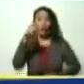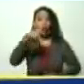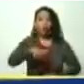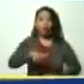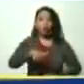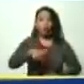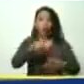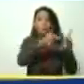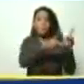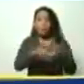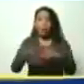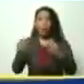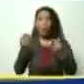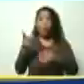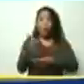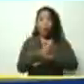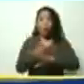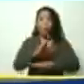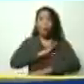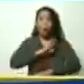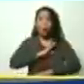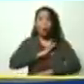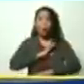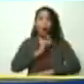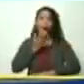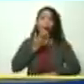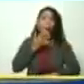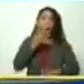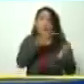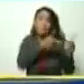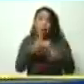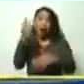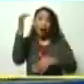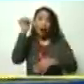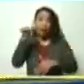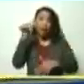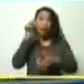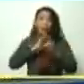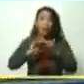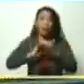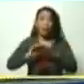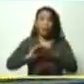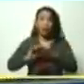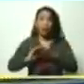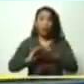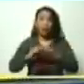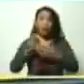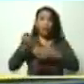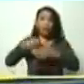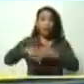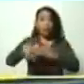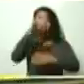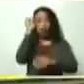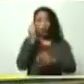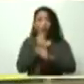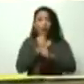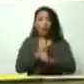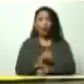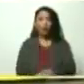planes económicos de su gobierno por ejemplo el plan que está destinado a la recuperación del salario de los trabajadores